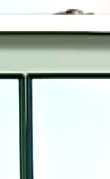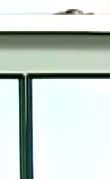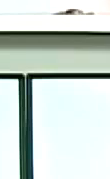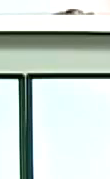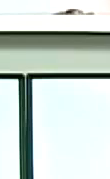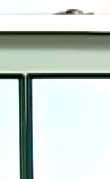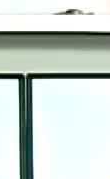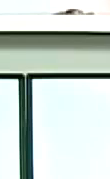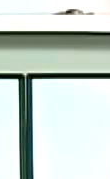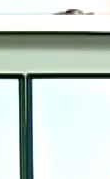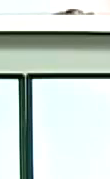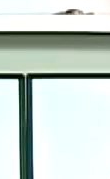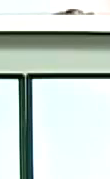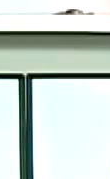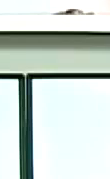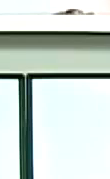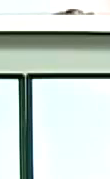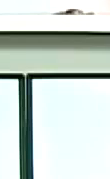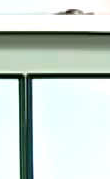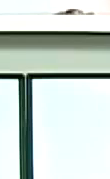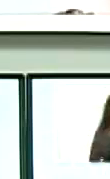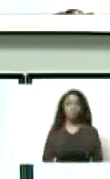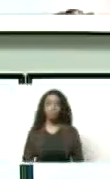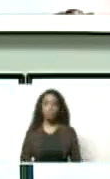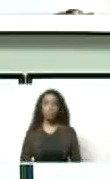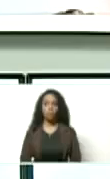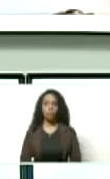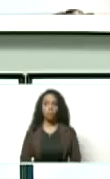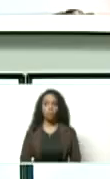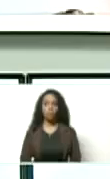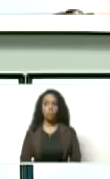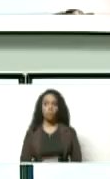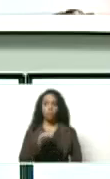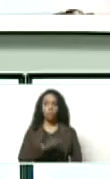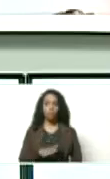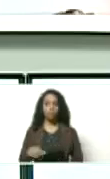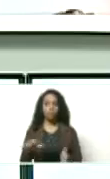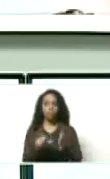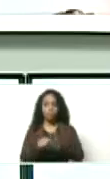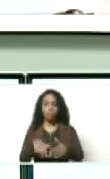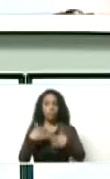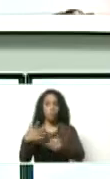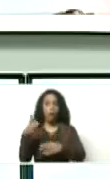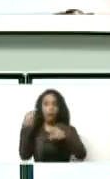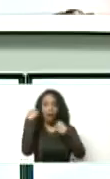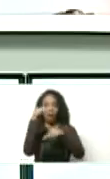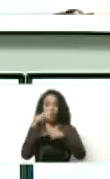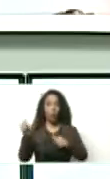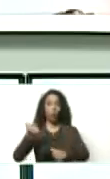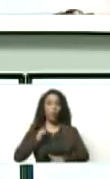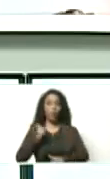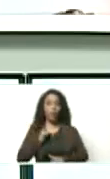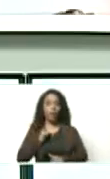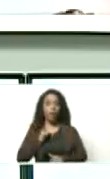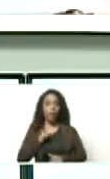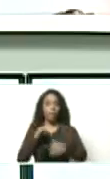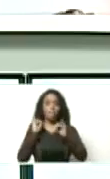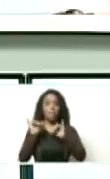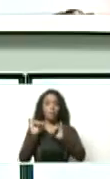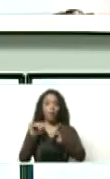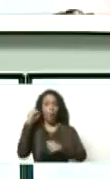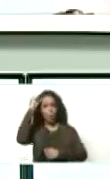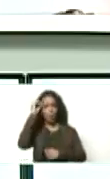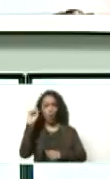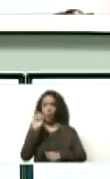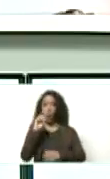Autocrítica a los funcionarios de gobierno. Estén donde estén, del nivel que sean. Autocrítica, no escuchan